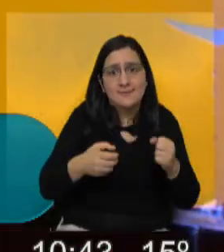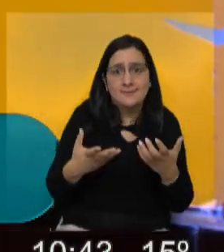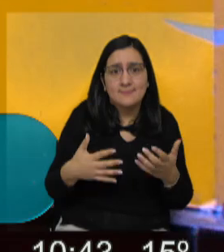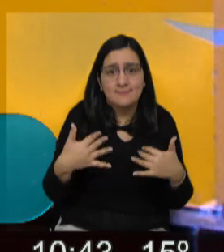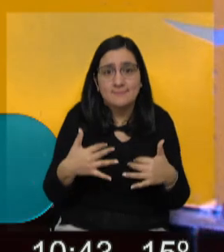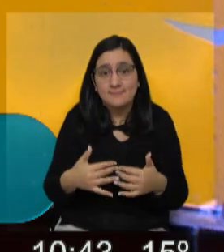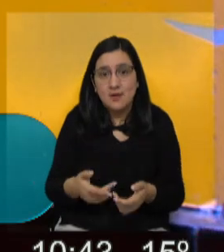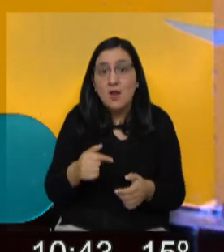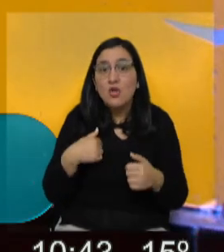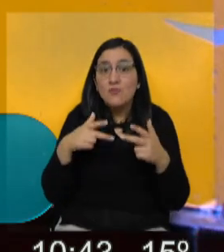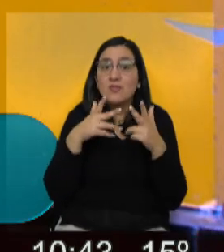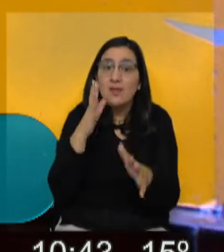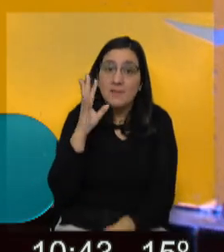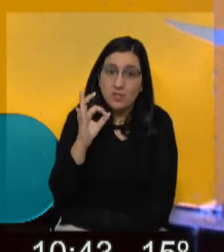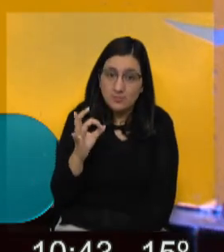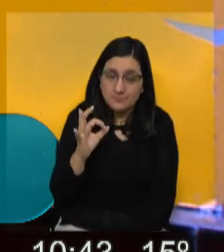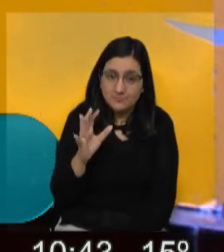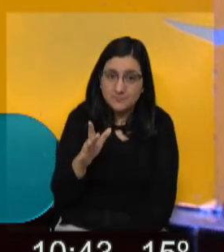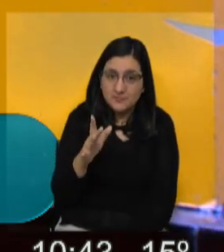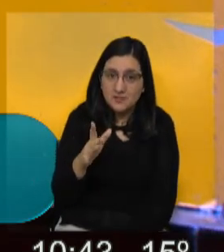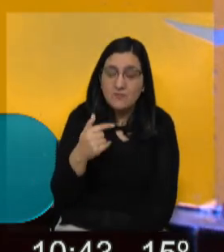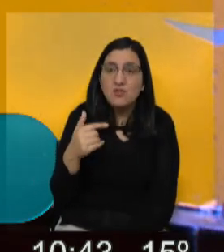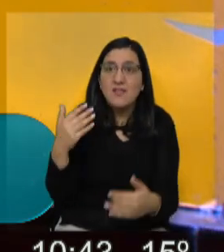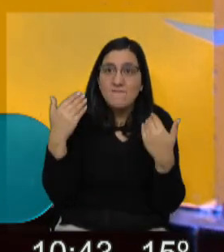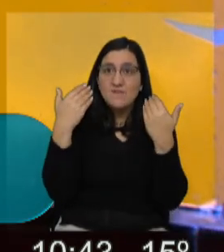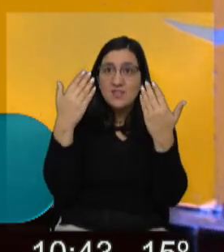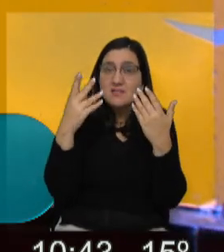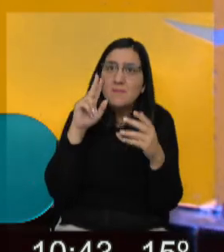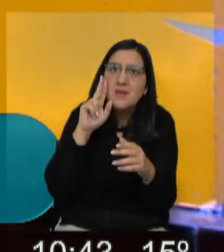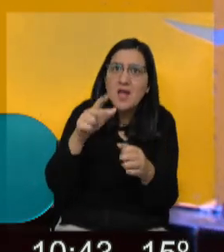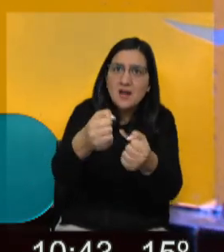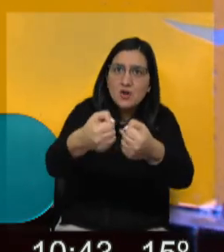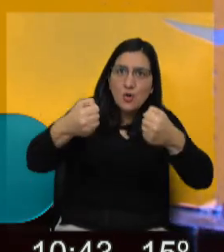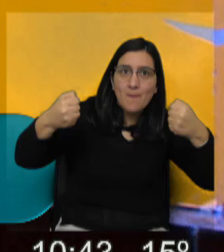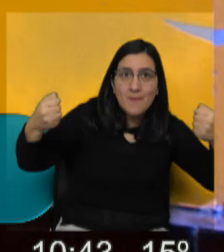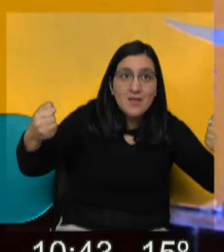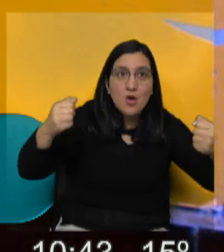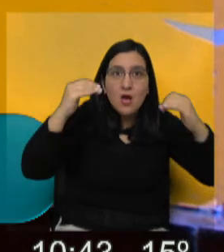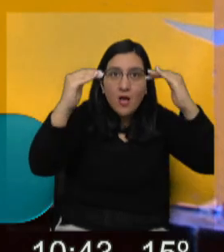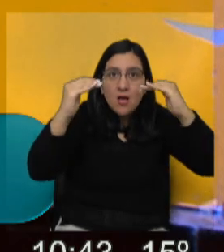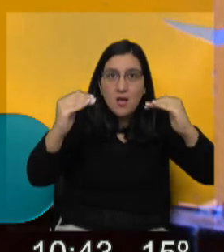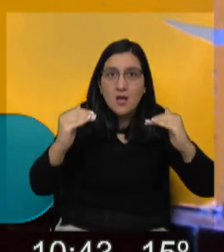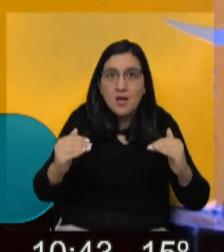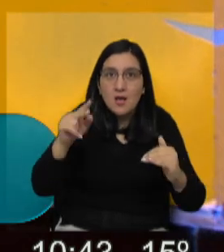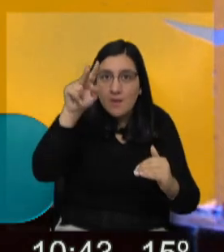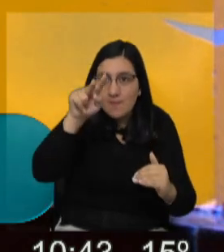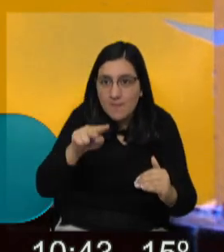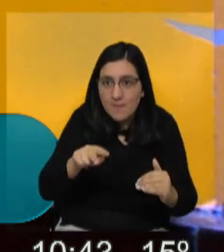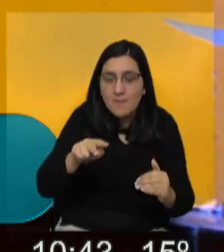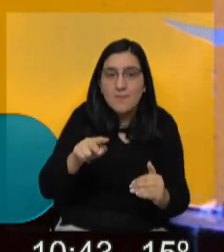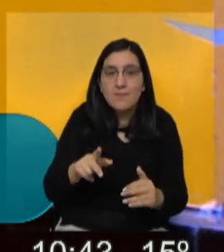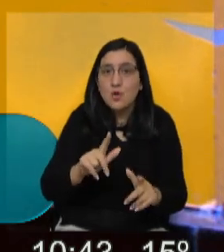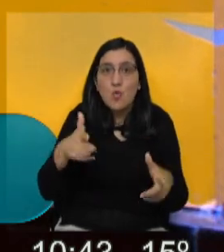claro. Hay una cosa que vos dijiste, perdón, Nieves, a la pasada, que es enfrentarse a ese ropero, a ese armario, y de realmente... Porque no hay monstruos